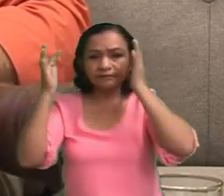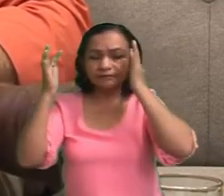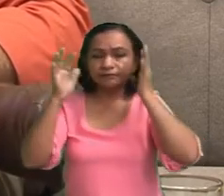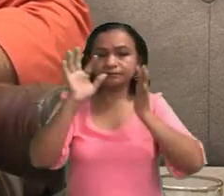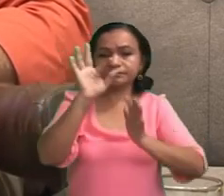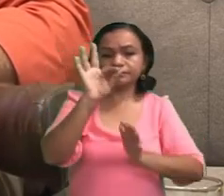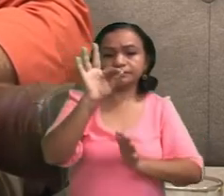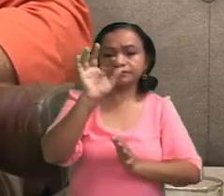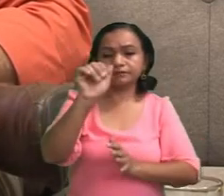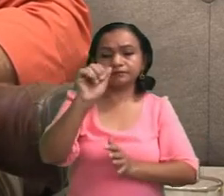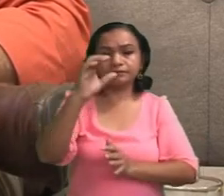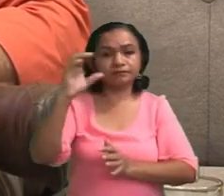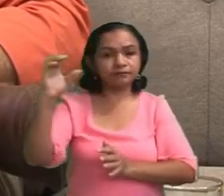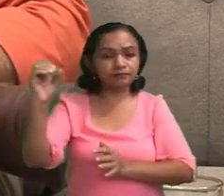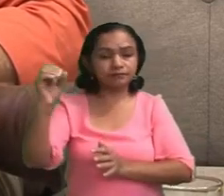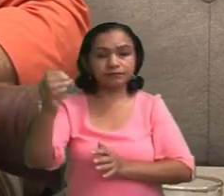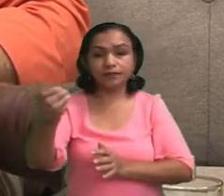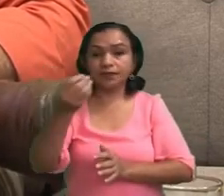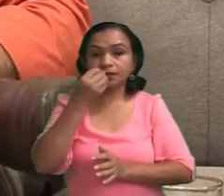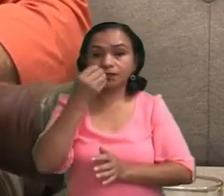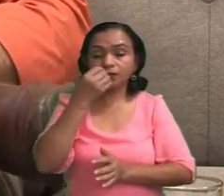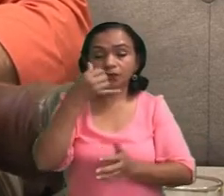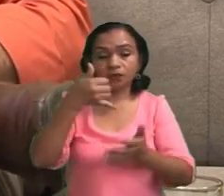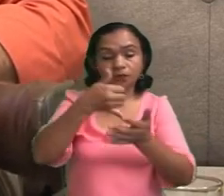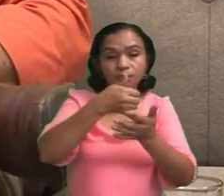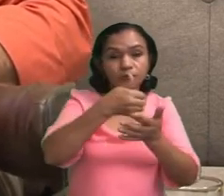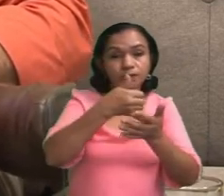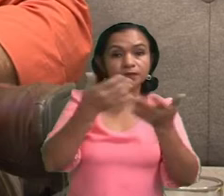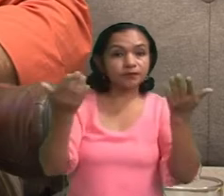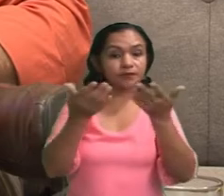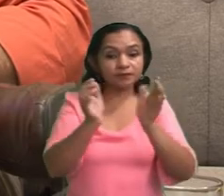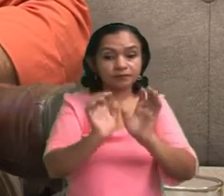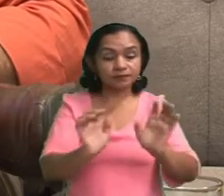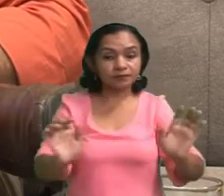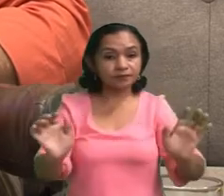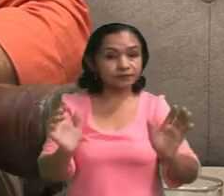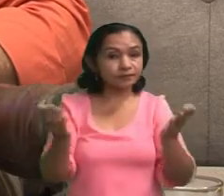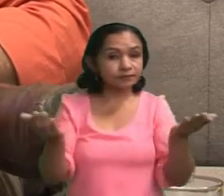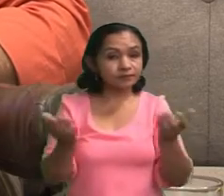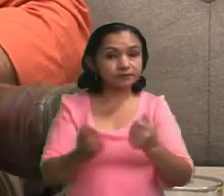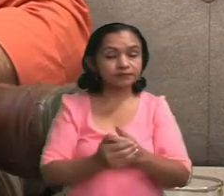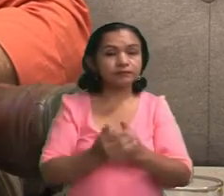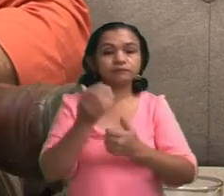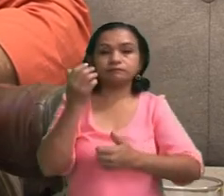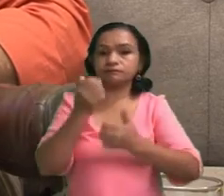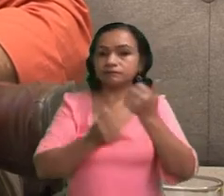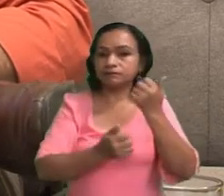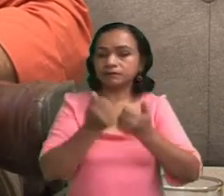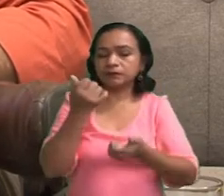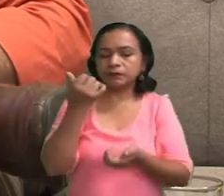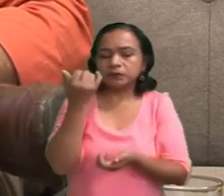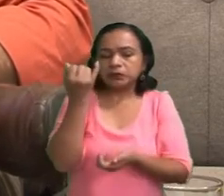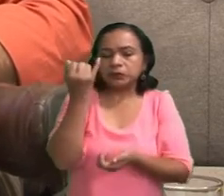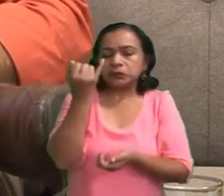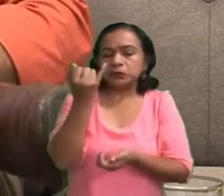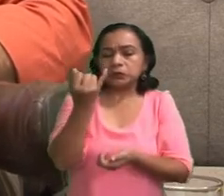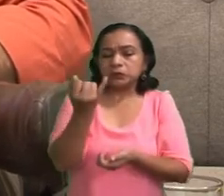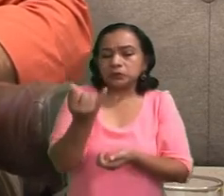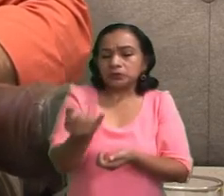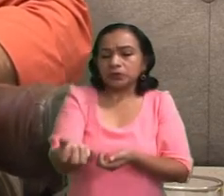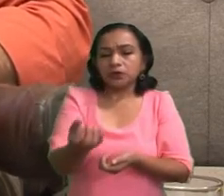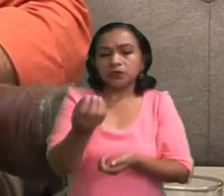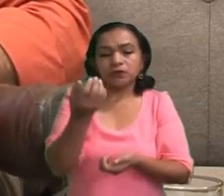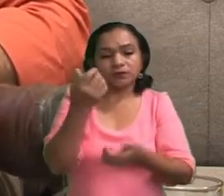FAO sobre el tema nutricional, en donde no solamente hay problemas de desnutrición, sino